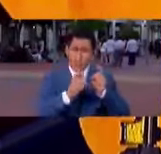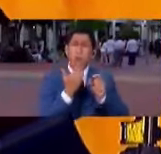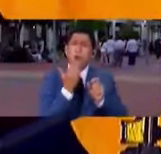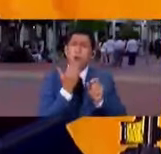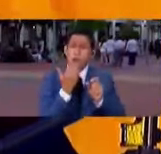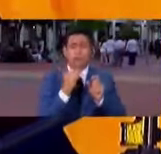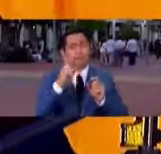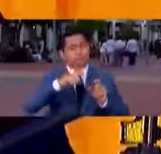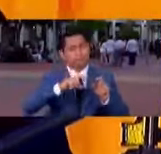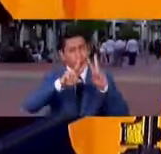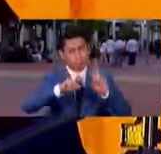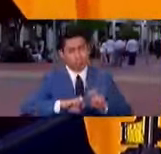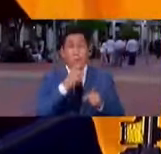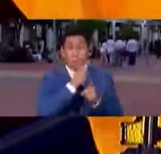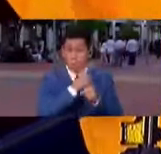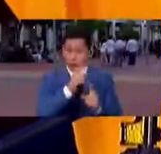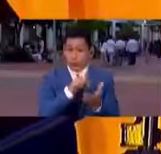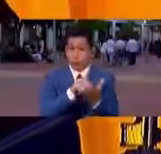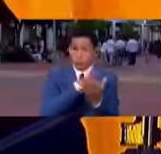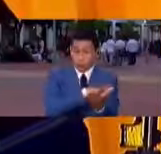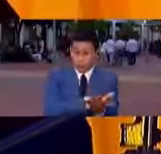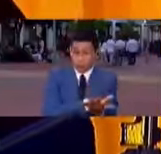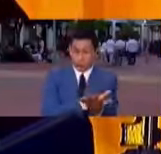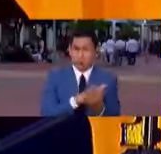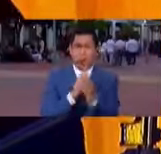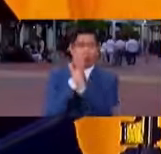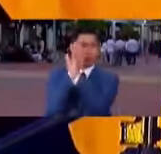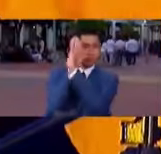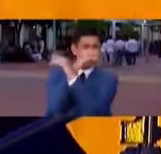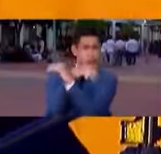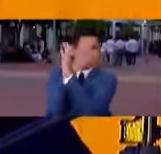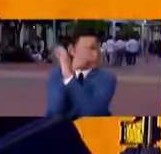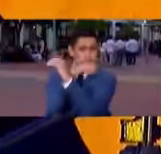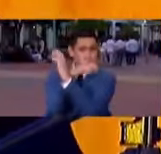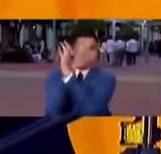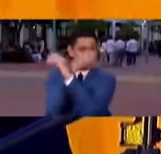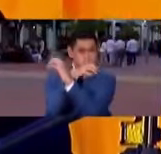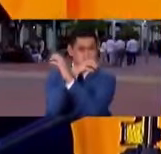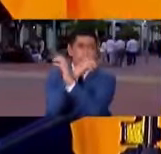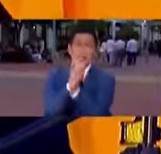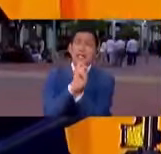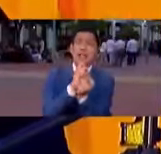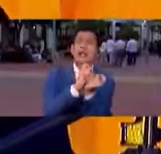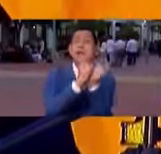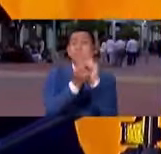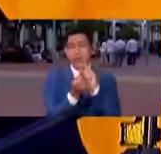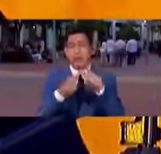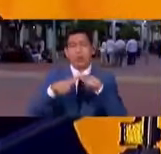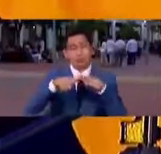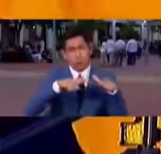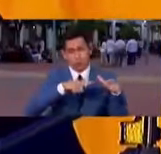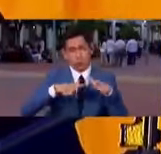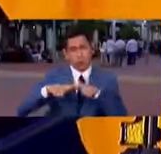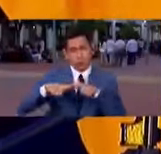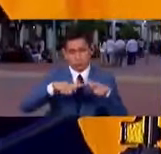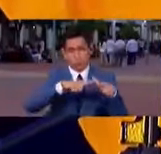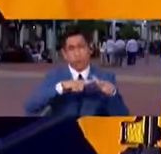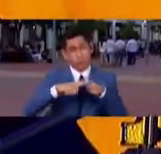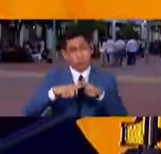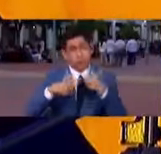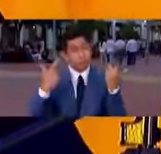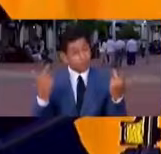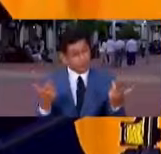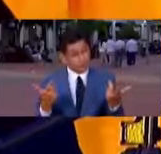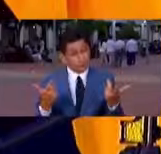invernadero. Parte del proyecto es reubicar palmeras, que son lindas, pero no nos ayudan con el clima.